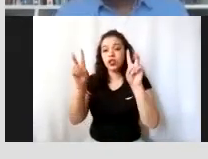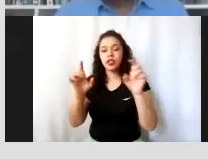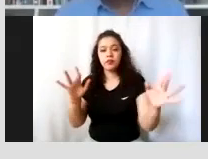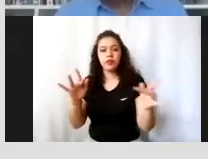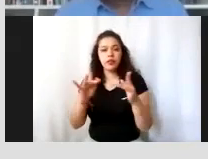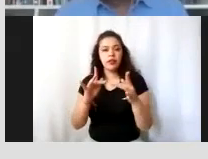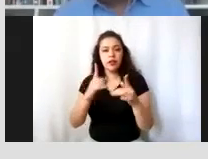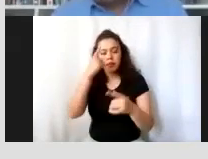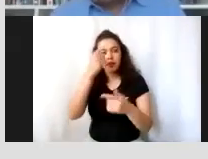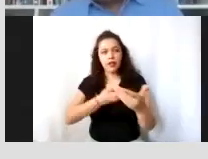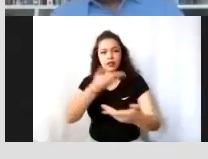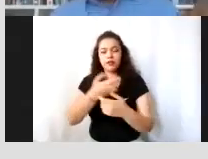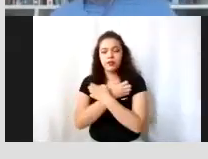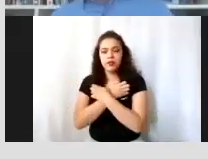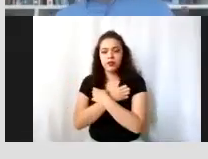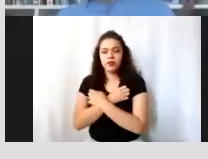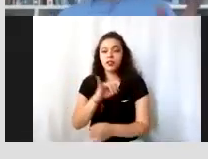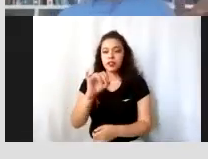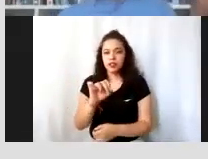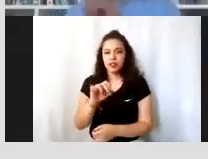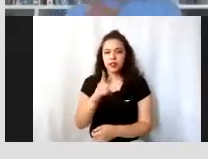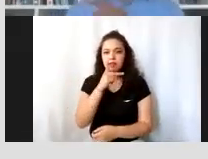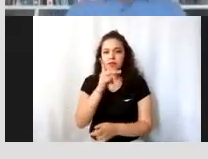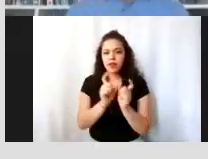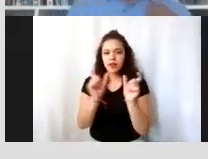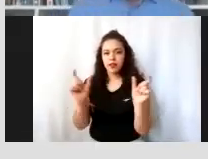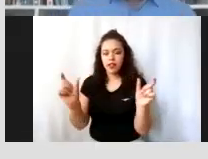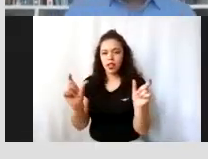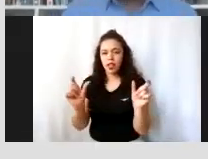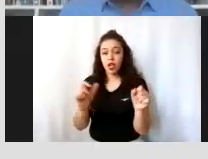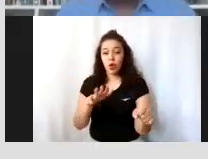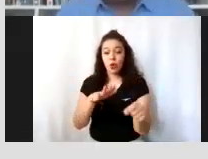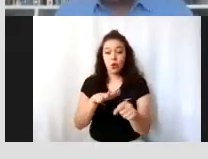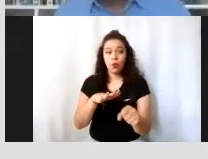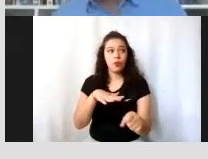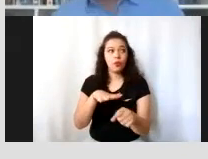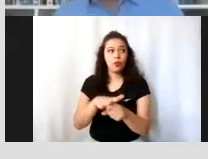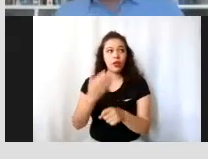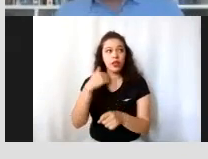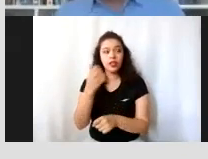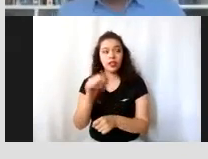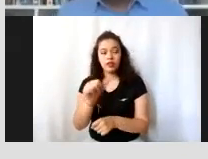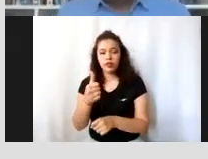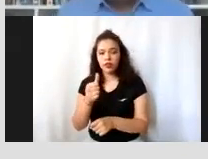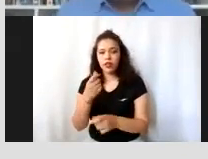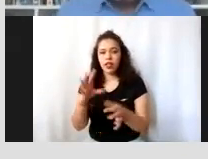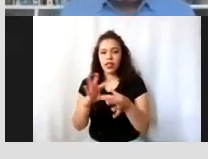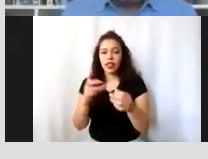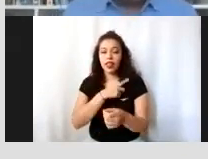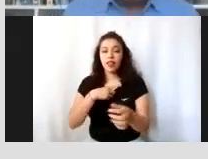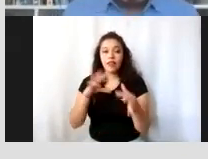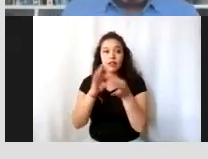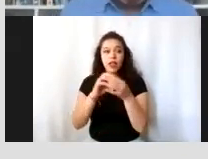servicios educativos. Sí, esa frase de cualquier otro habría que especificarlo o bien eliminarlo.